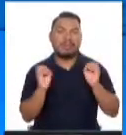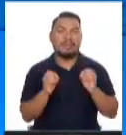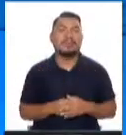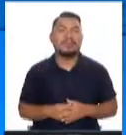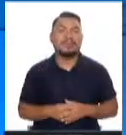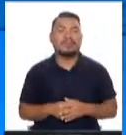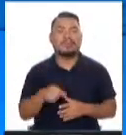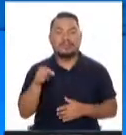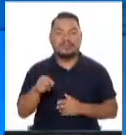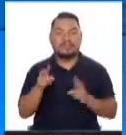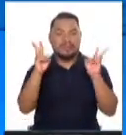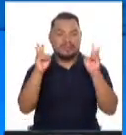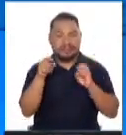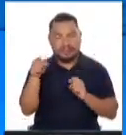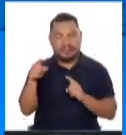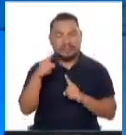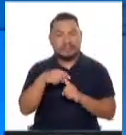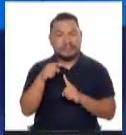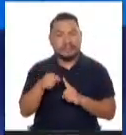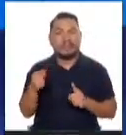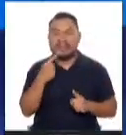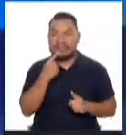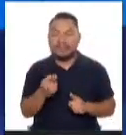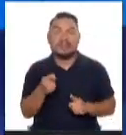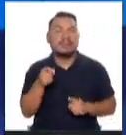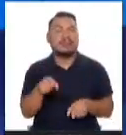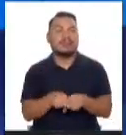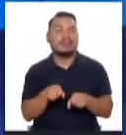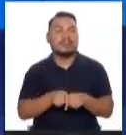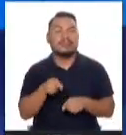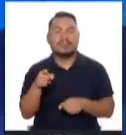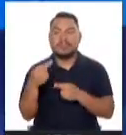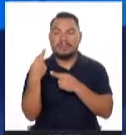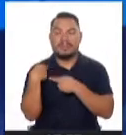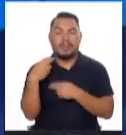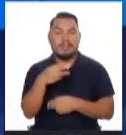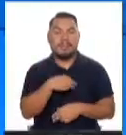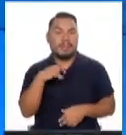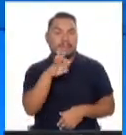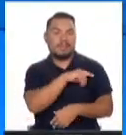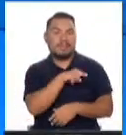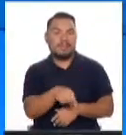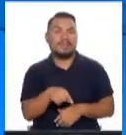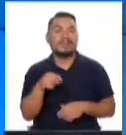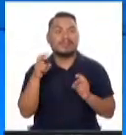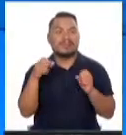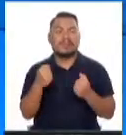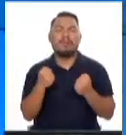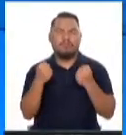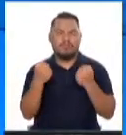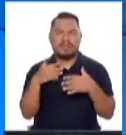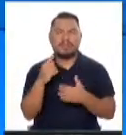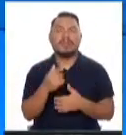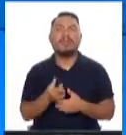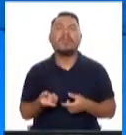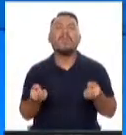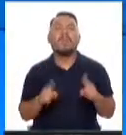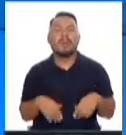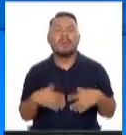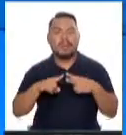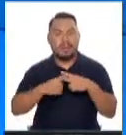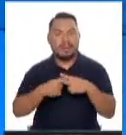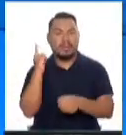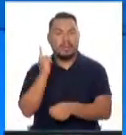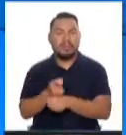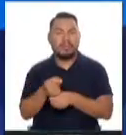este caso, que se supone y se dice por parte también de los representantes del Ministerio Público que es un caso sólido, ¿cuándo ya podríamos iniciar el